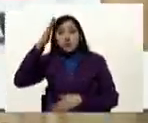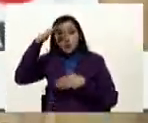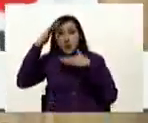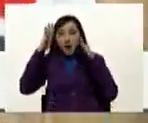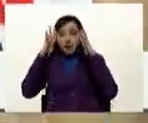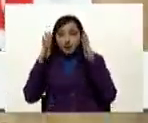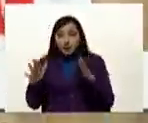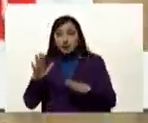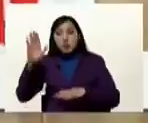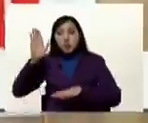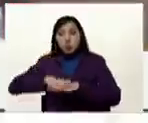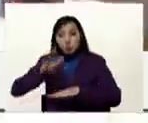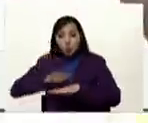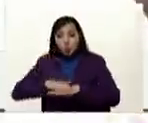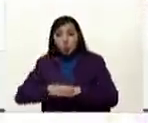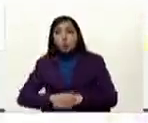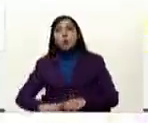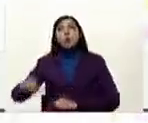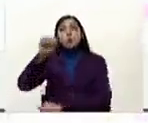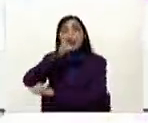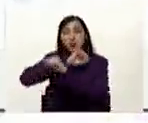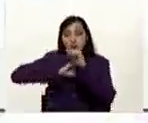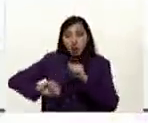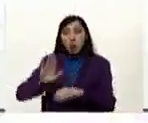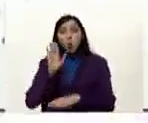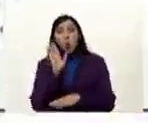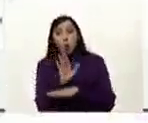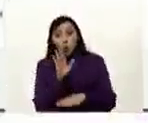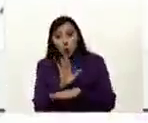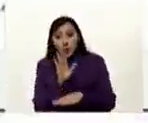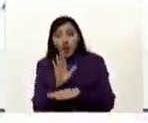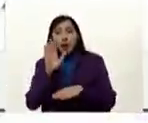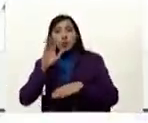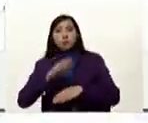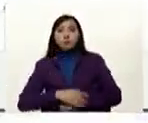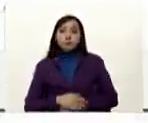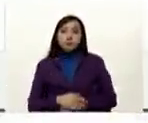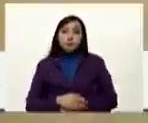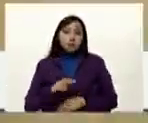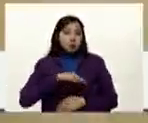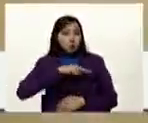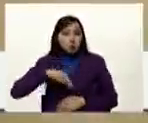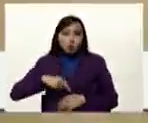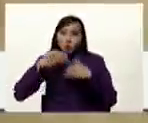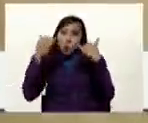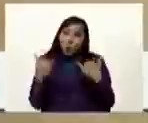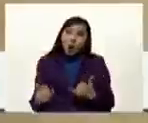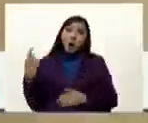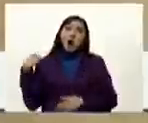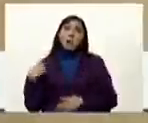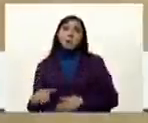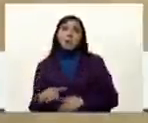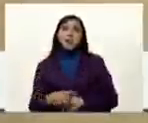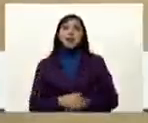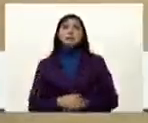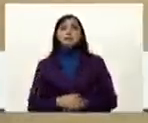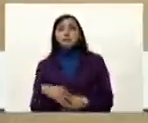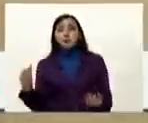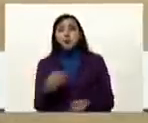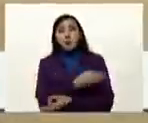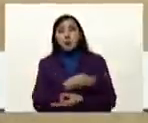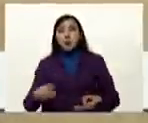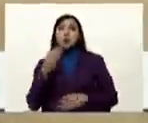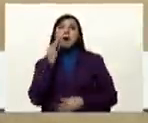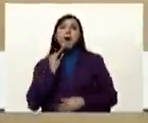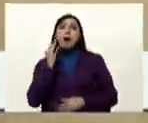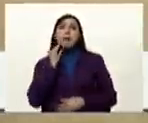los llamados de precaución y de prevención para que podamos hoy tener esta maravillosa